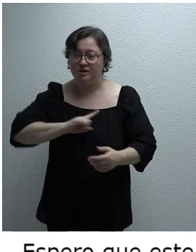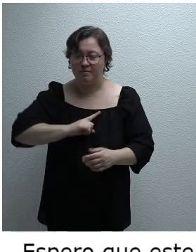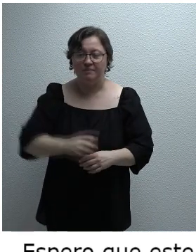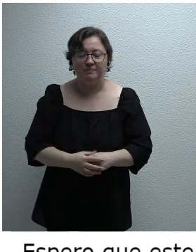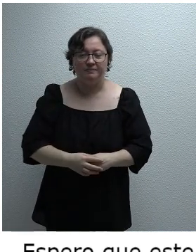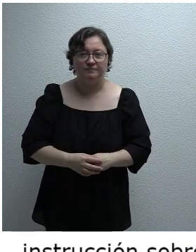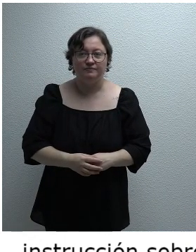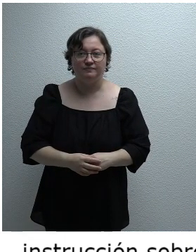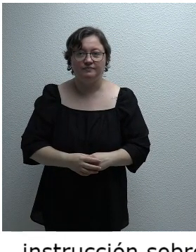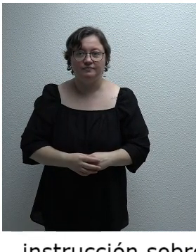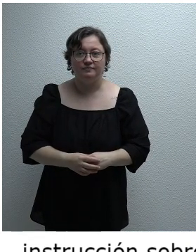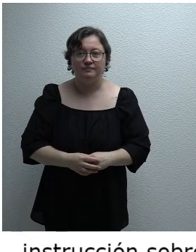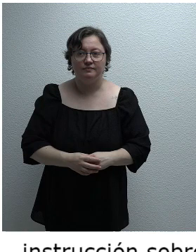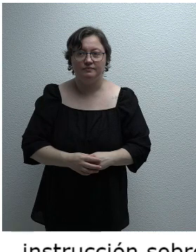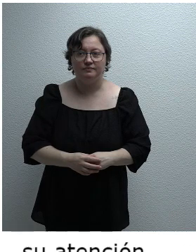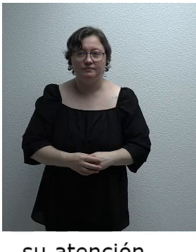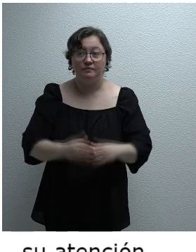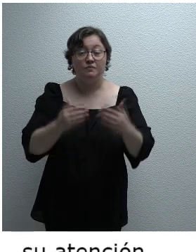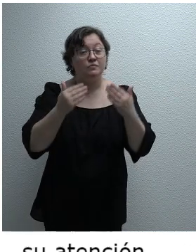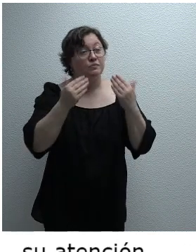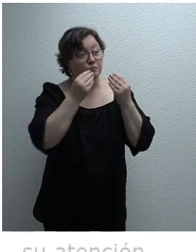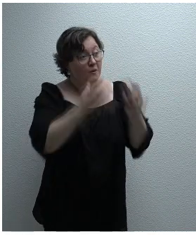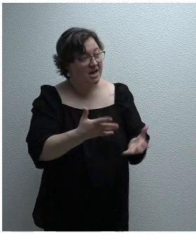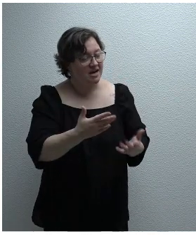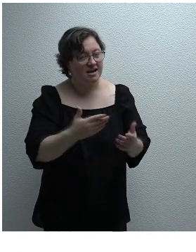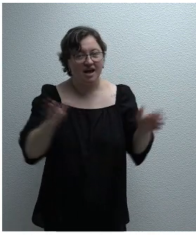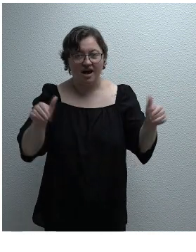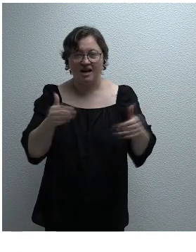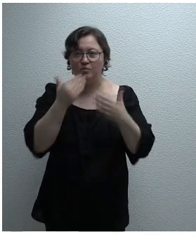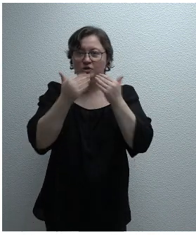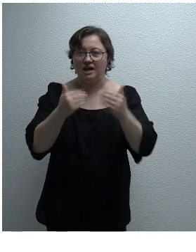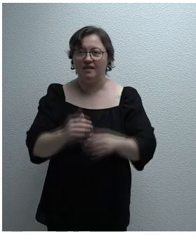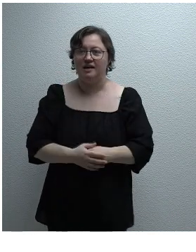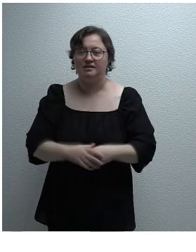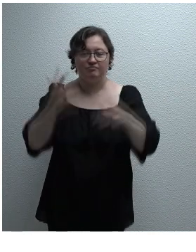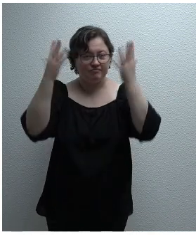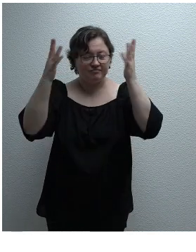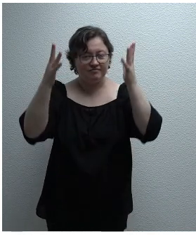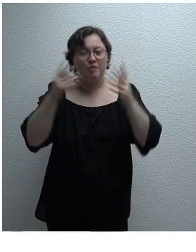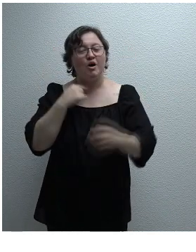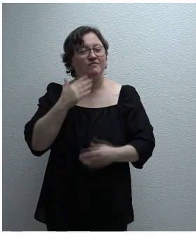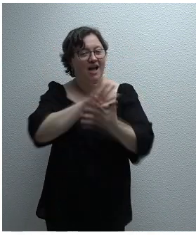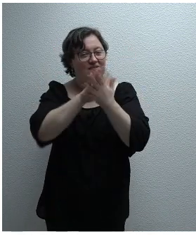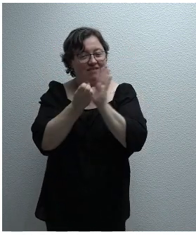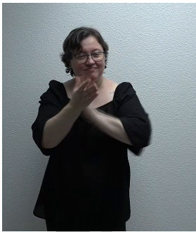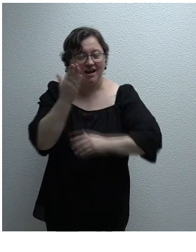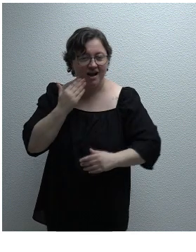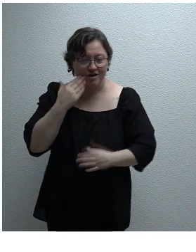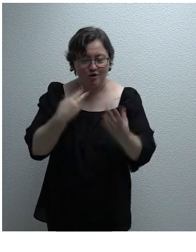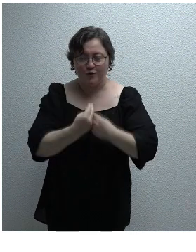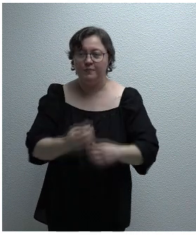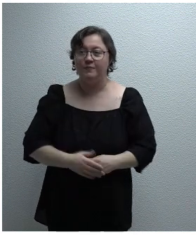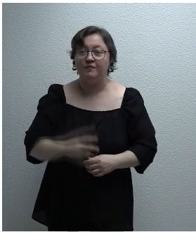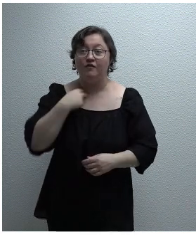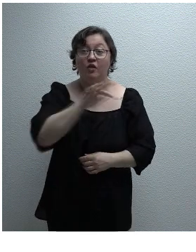atención. Muy bien, Ángel, muchas gracias por tus cálidas palabras. Y a